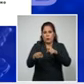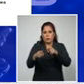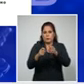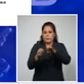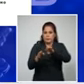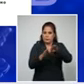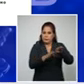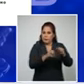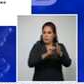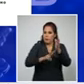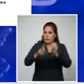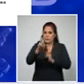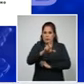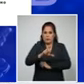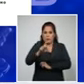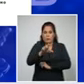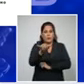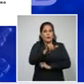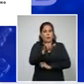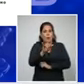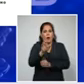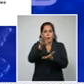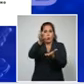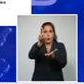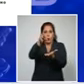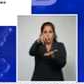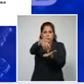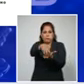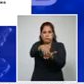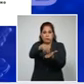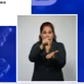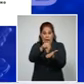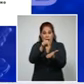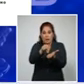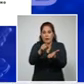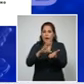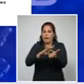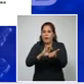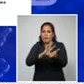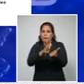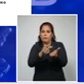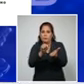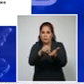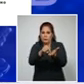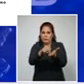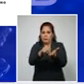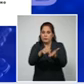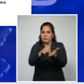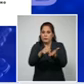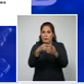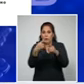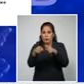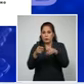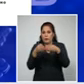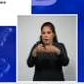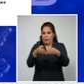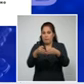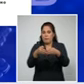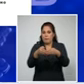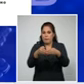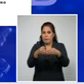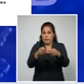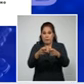evento activo también que ha aportado un número importante de casos. En Granma, la mayor